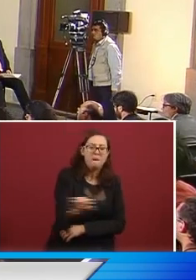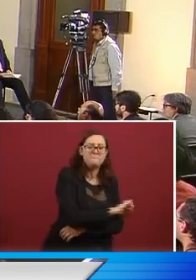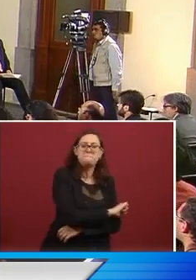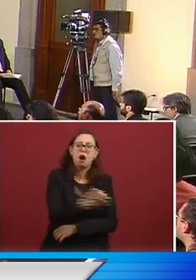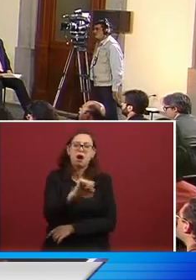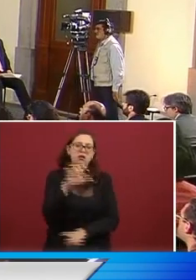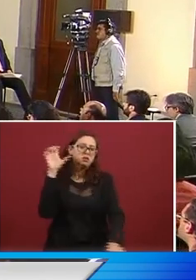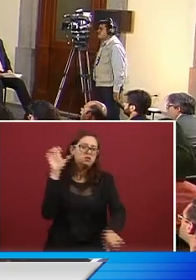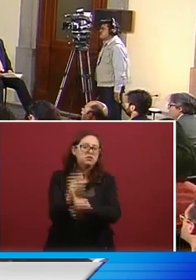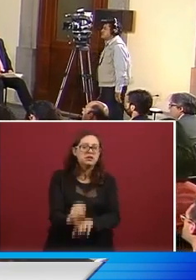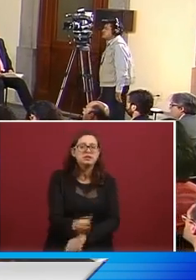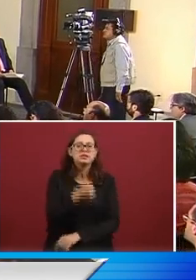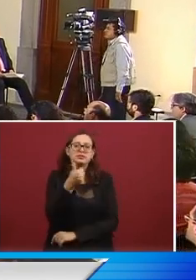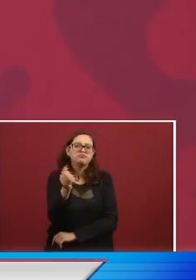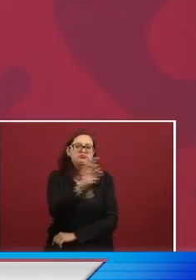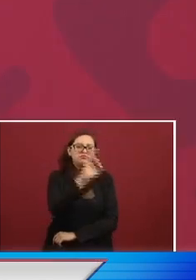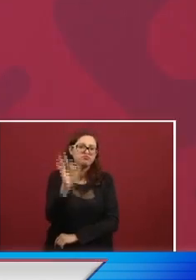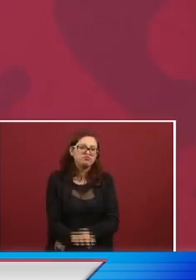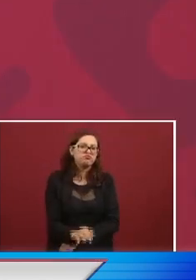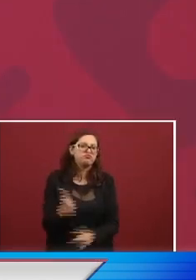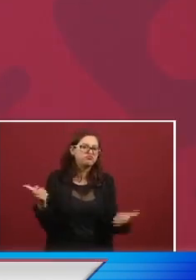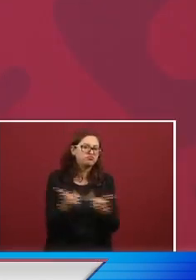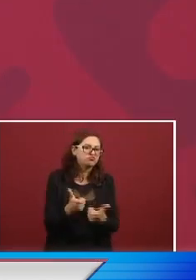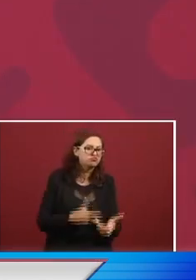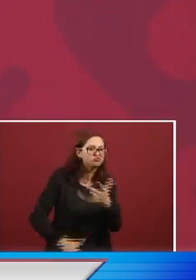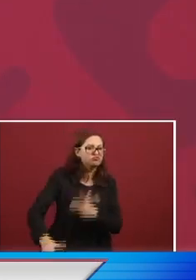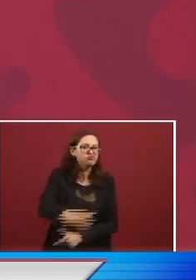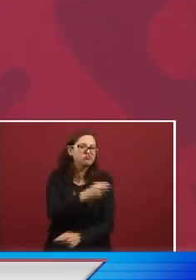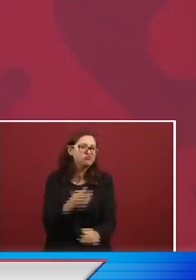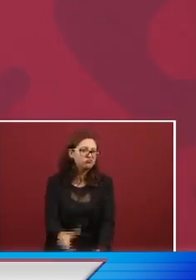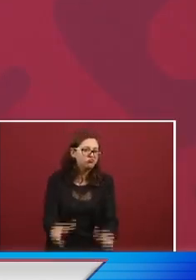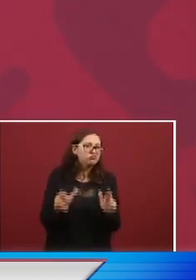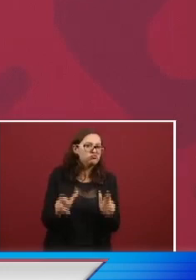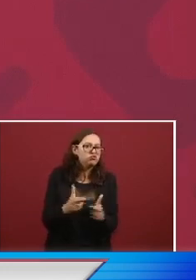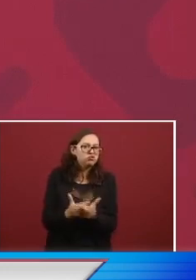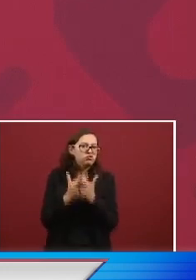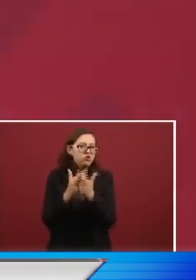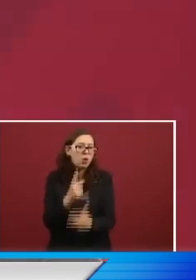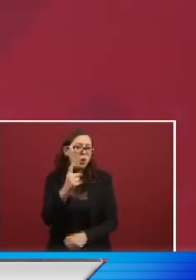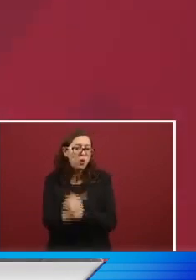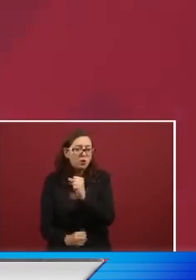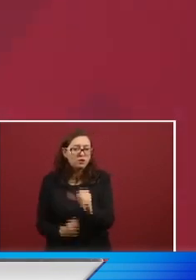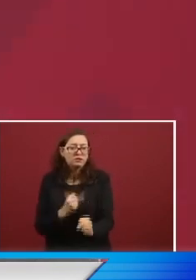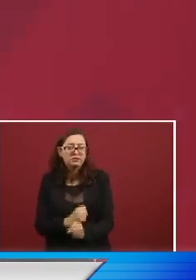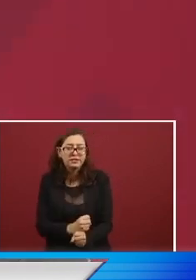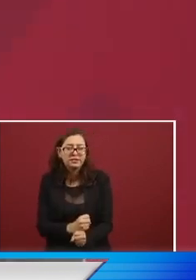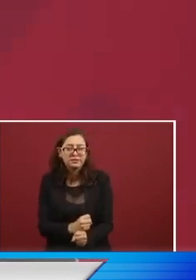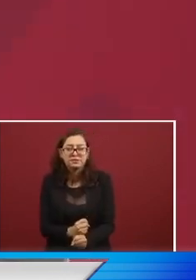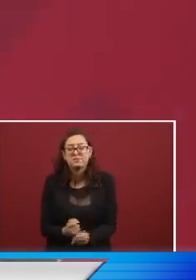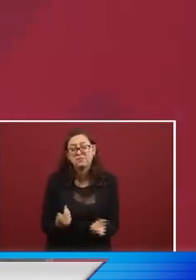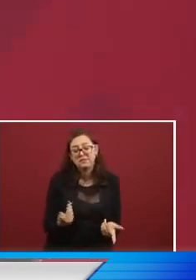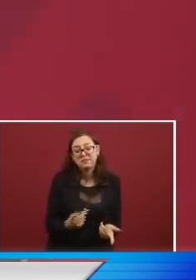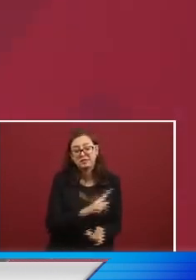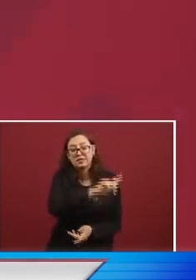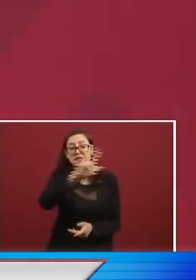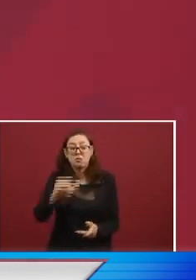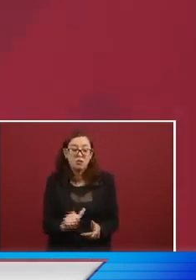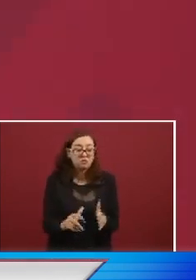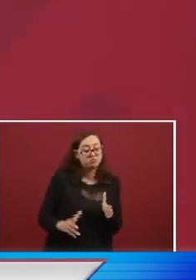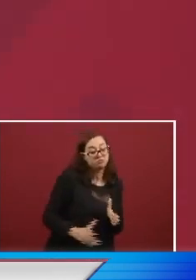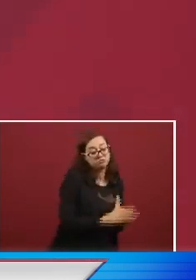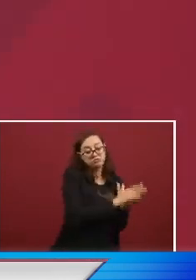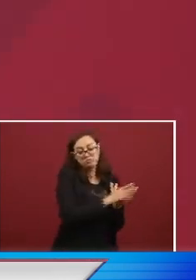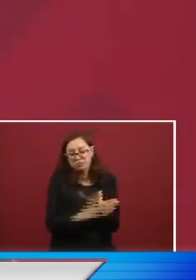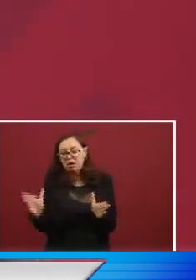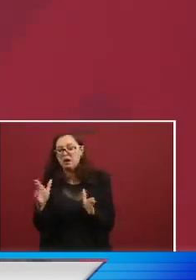anual. Durante el gobierno de Adolfo López Mateos, la economía creció al 6% anual. Durante el periodo neoliberal creció la